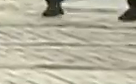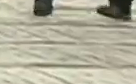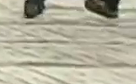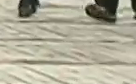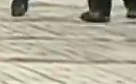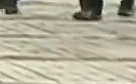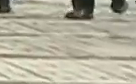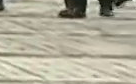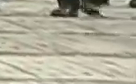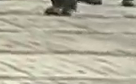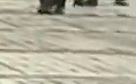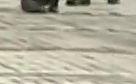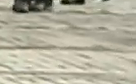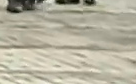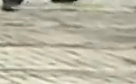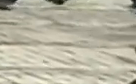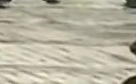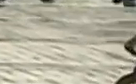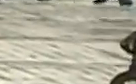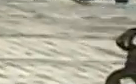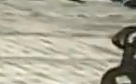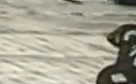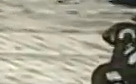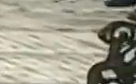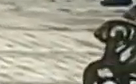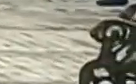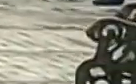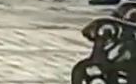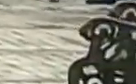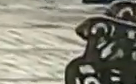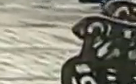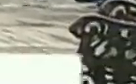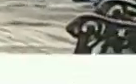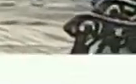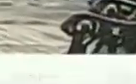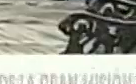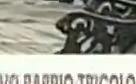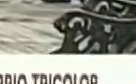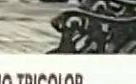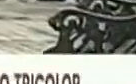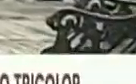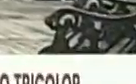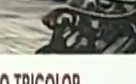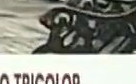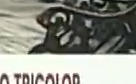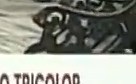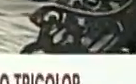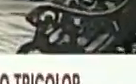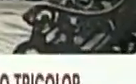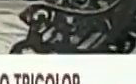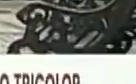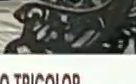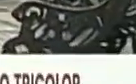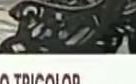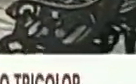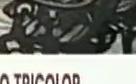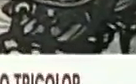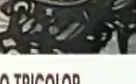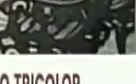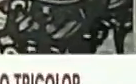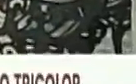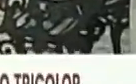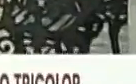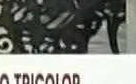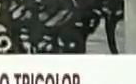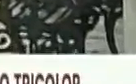había instruido y lo había anunciado el Ejecutivo Nacional. Se había avanzado en el lineamiento de